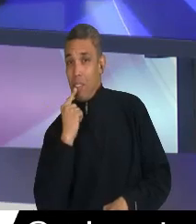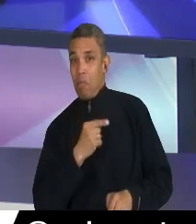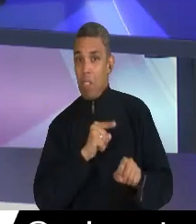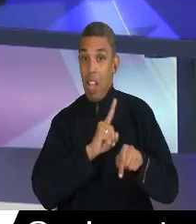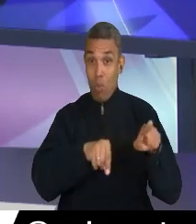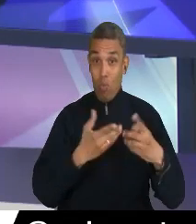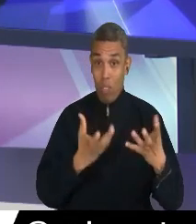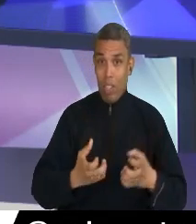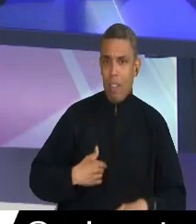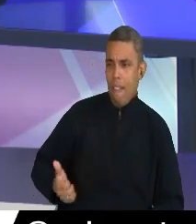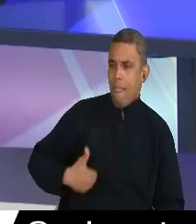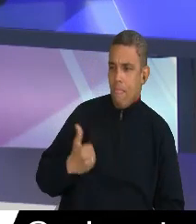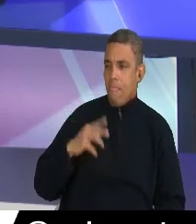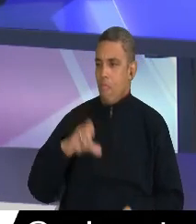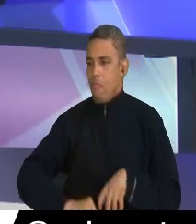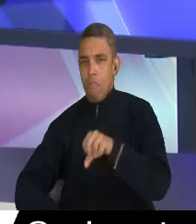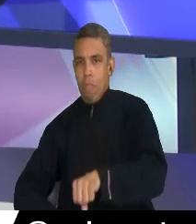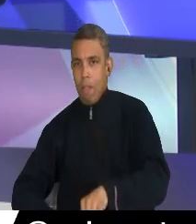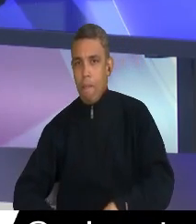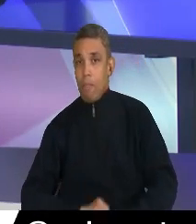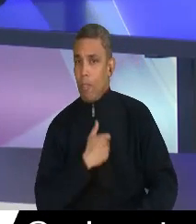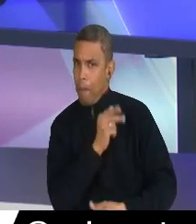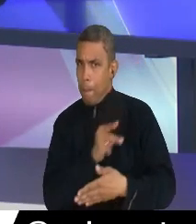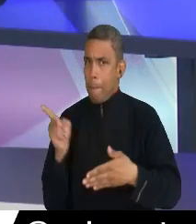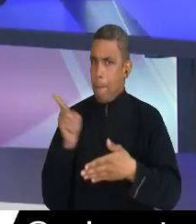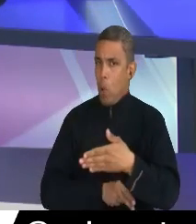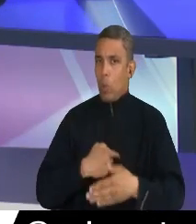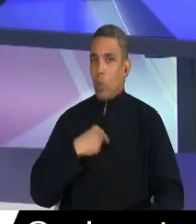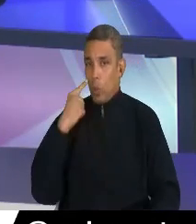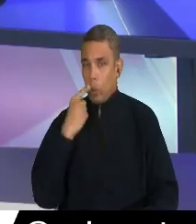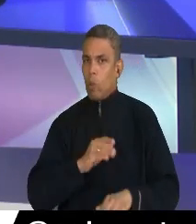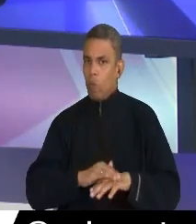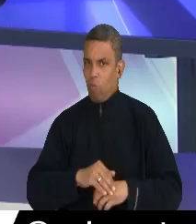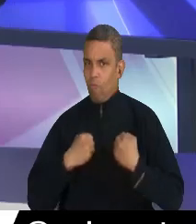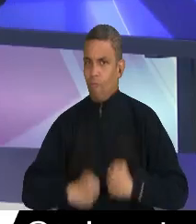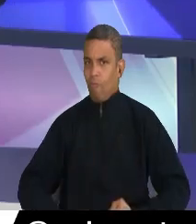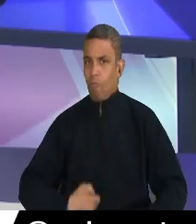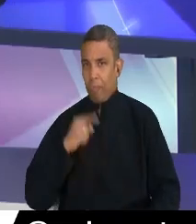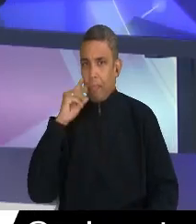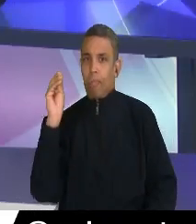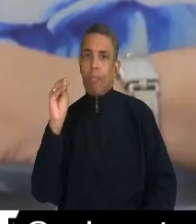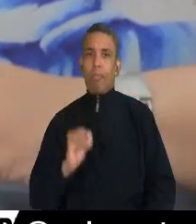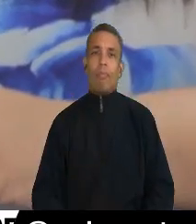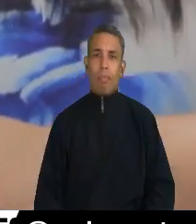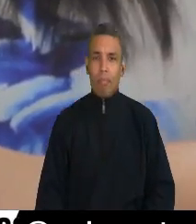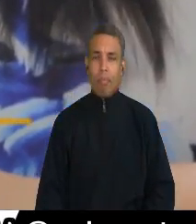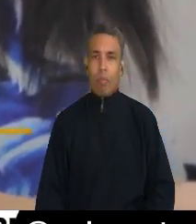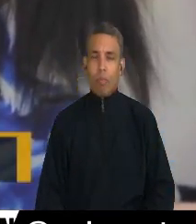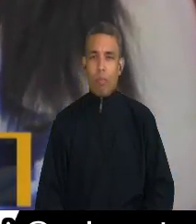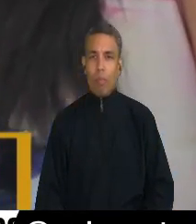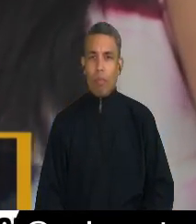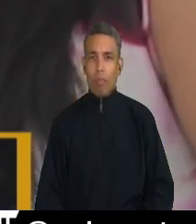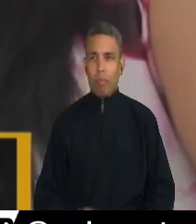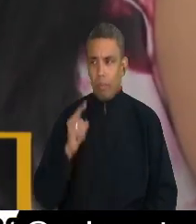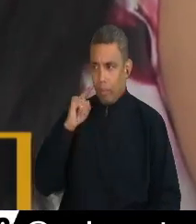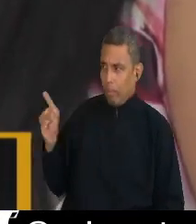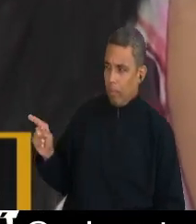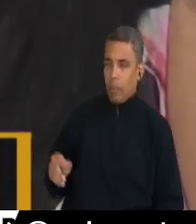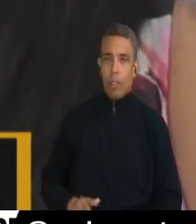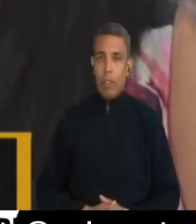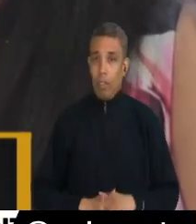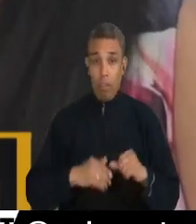No descartó que con la fuerza pública se desaloje a las familias que allí se encuentran asentadas. Mayerly Ulloque se mostró en desacuerdo por